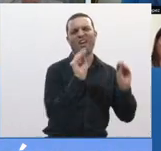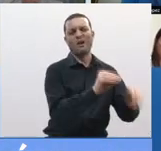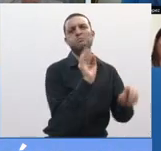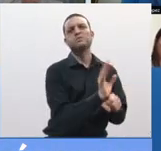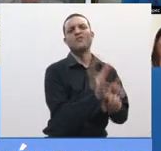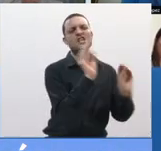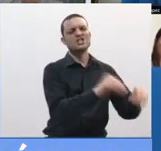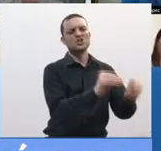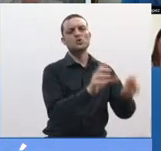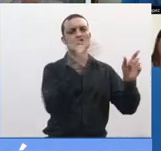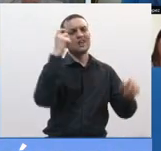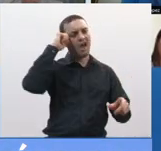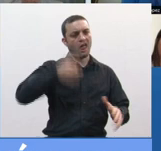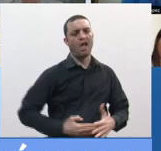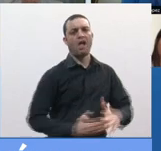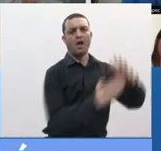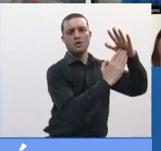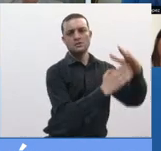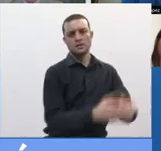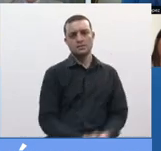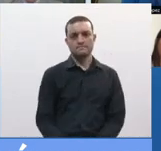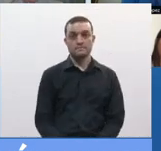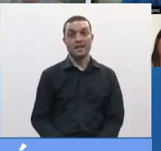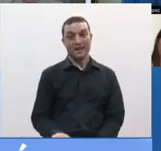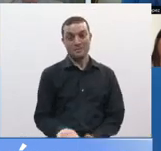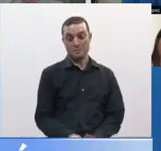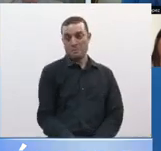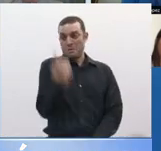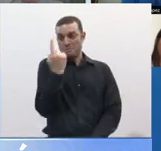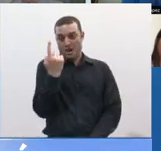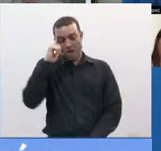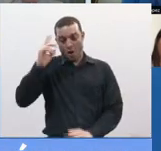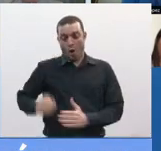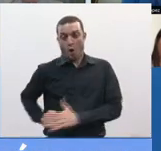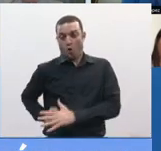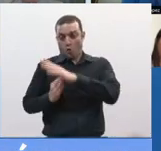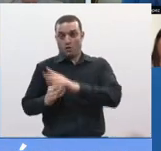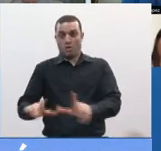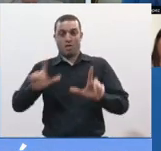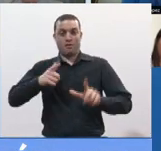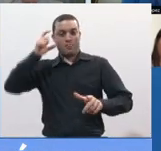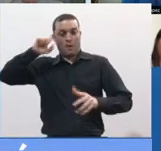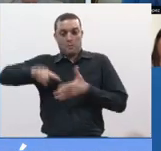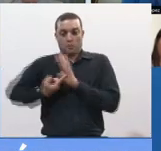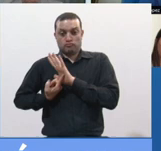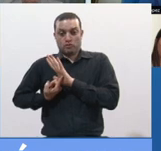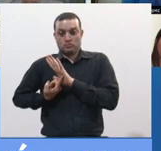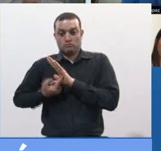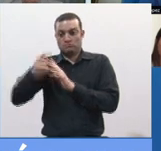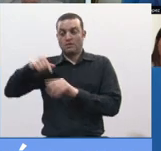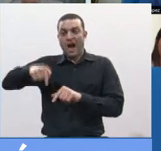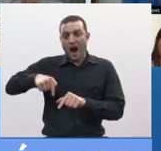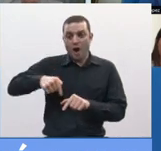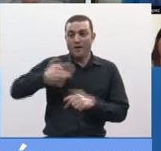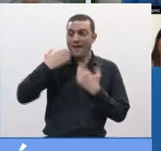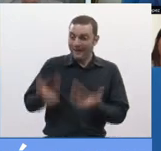lo mismo hacen con la Corte. De ser la Corte ejemplar pasó a ser la Corte de mayoría peronista que le da el gusto no sé a